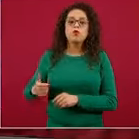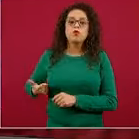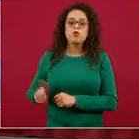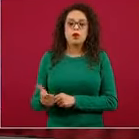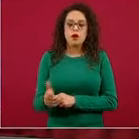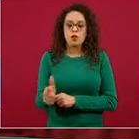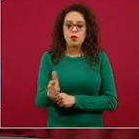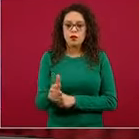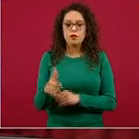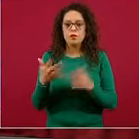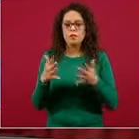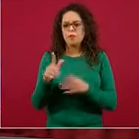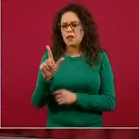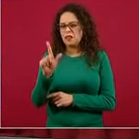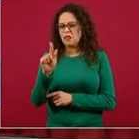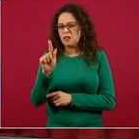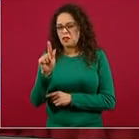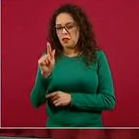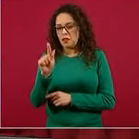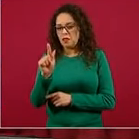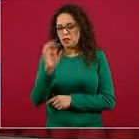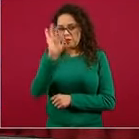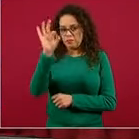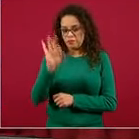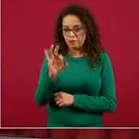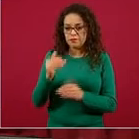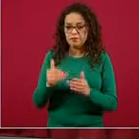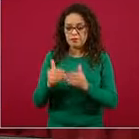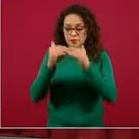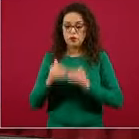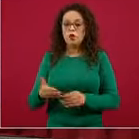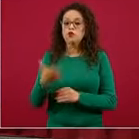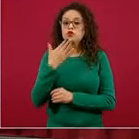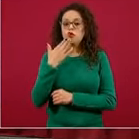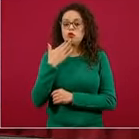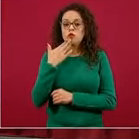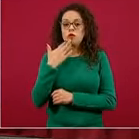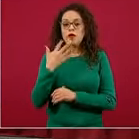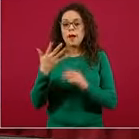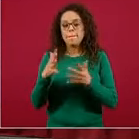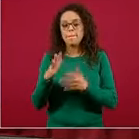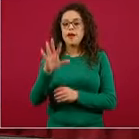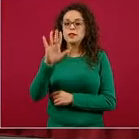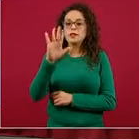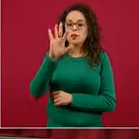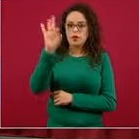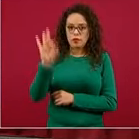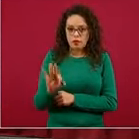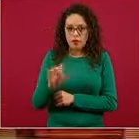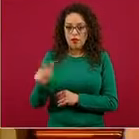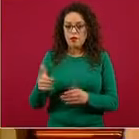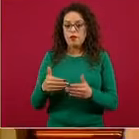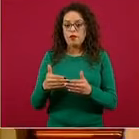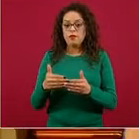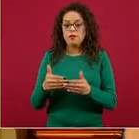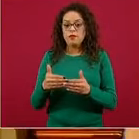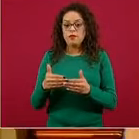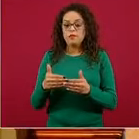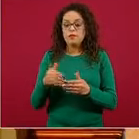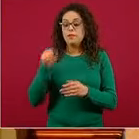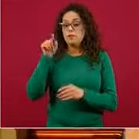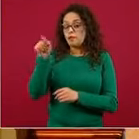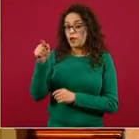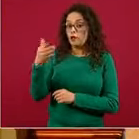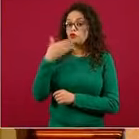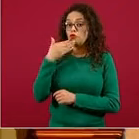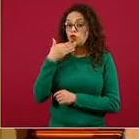tasa alrededor de 70, luego está el estado de Sonora con una tasa alrededor de 50, el estado de Sonora con un incremento, digamos,